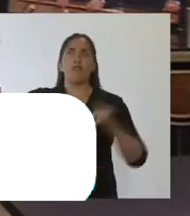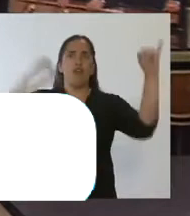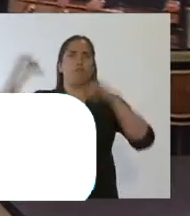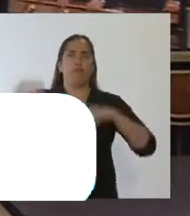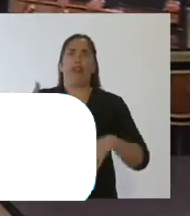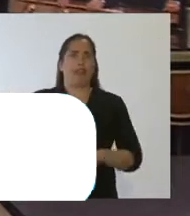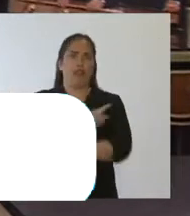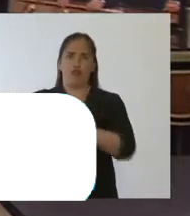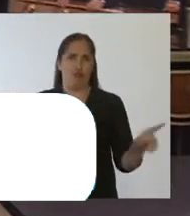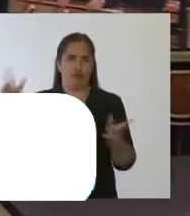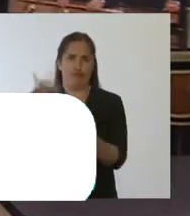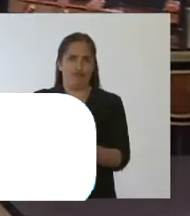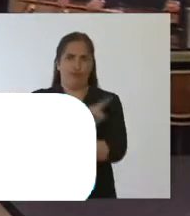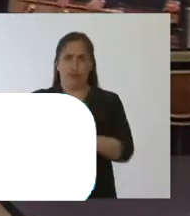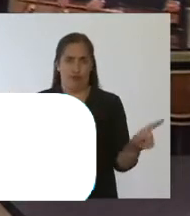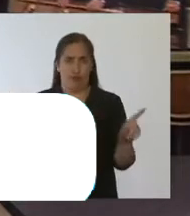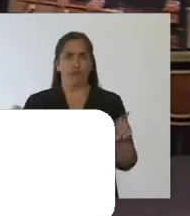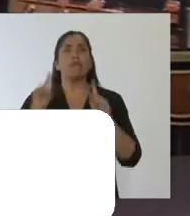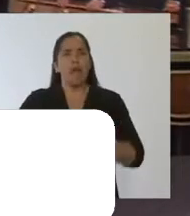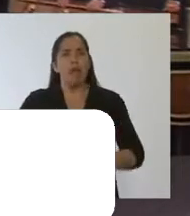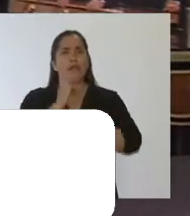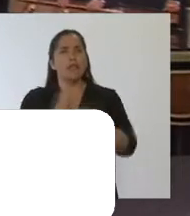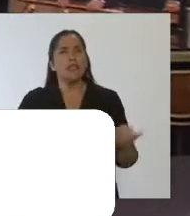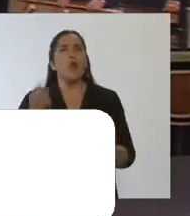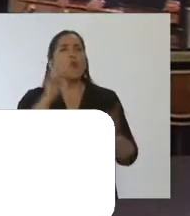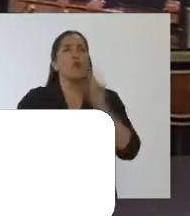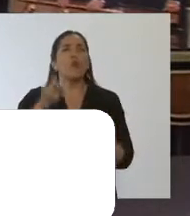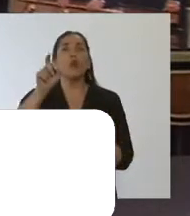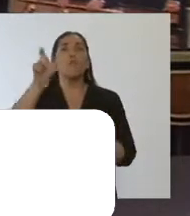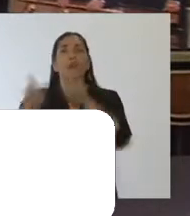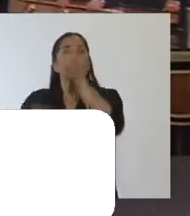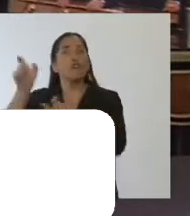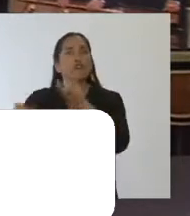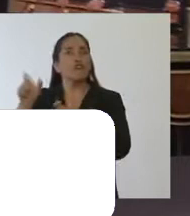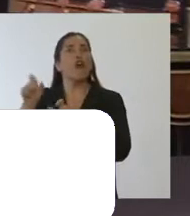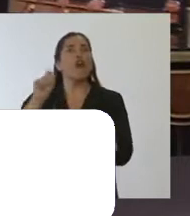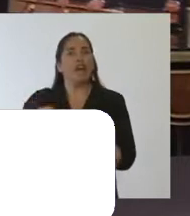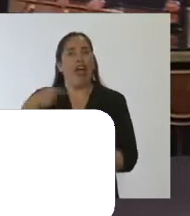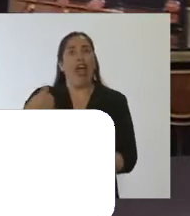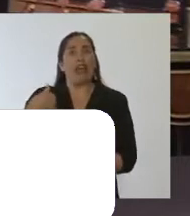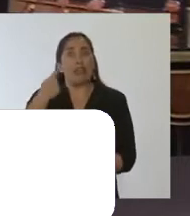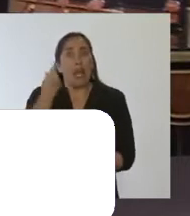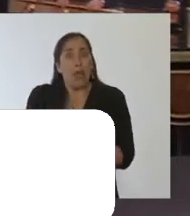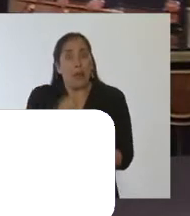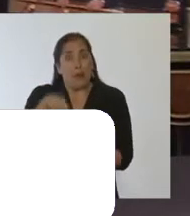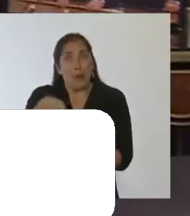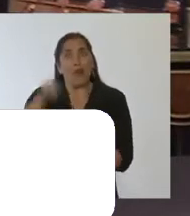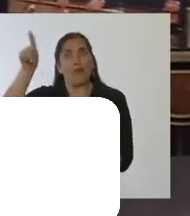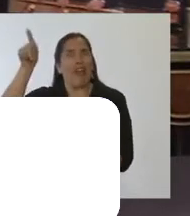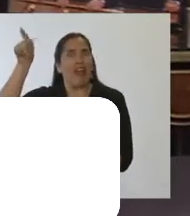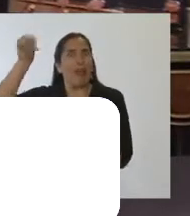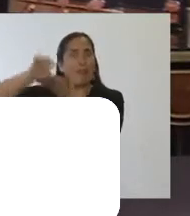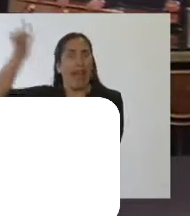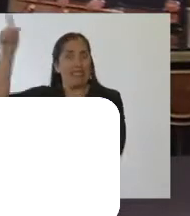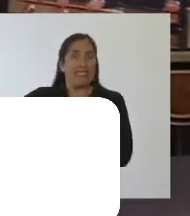dispone que se implementarán medidas para facilitar el regreso de dichos países de los residentes en la Argentina. Dispone